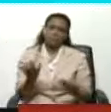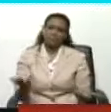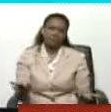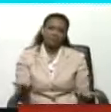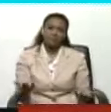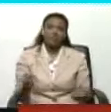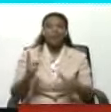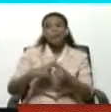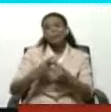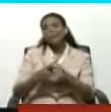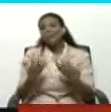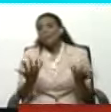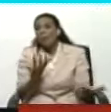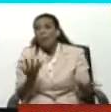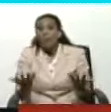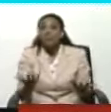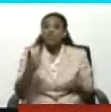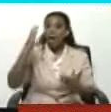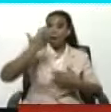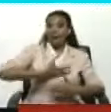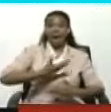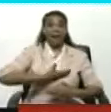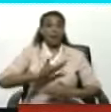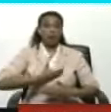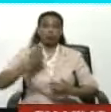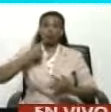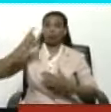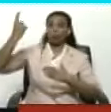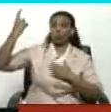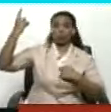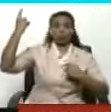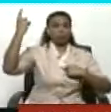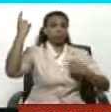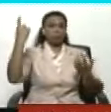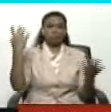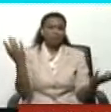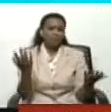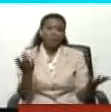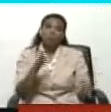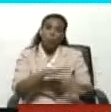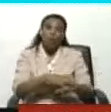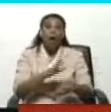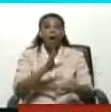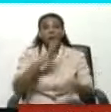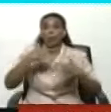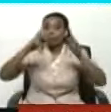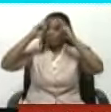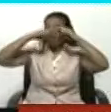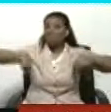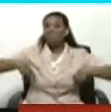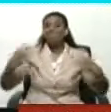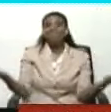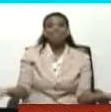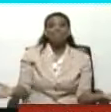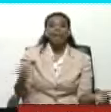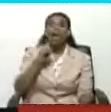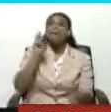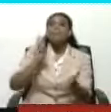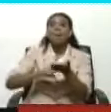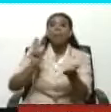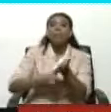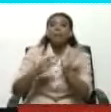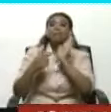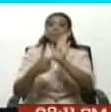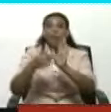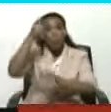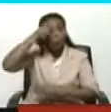Porque entonces, si esos alcaldes andan en esa, entonces yo los voy a desnudar ante el pueblo y les voy a mostrar